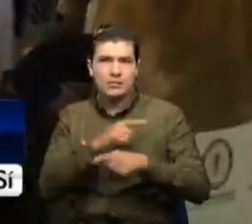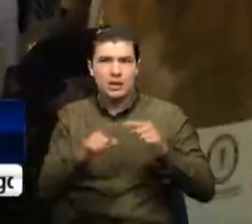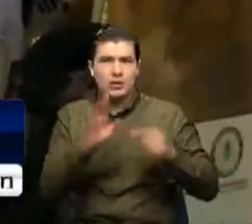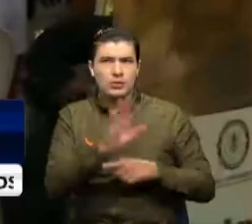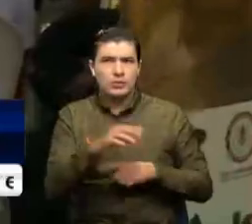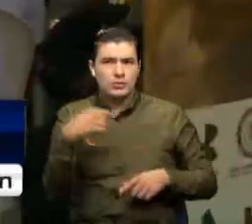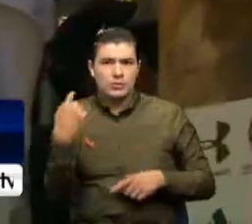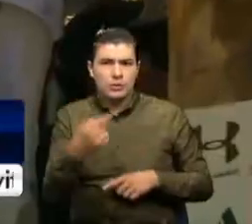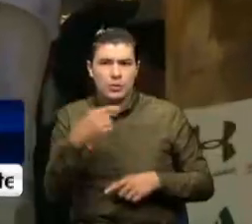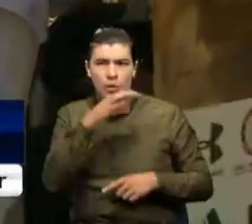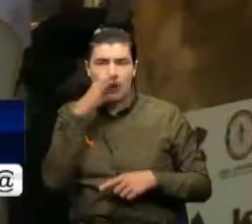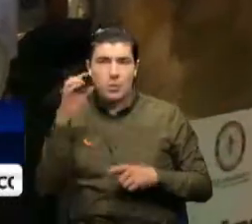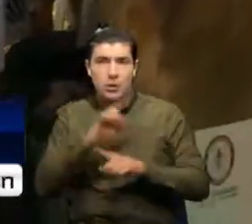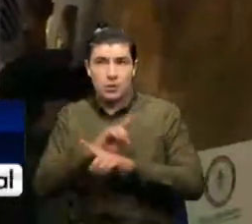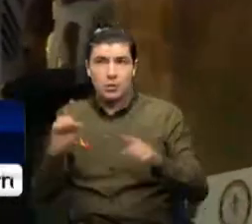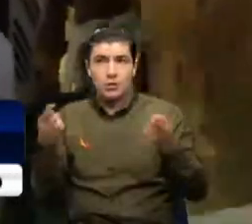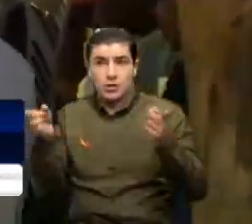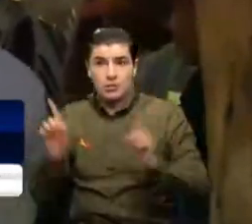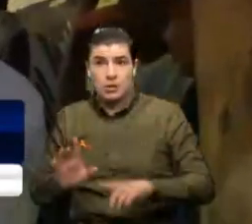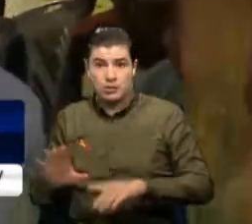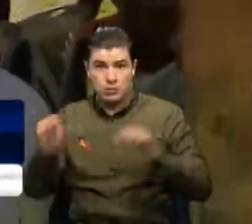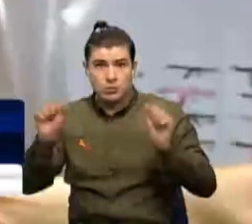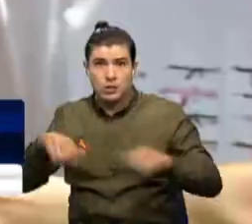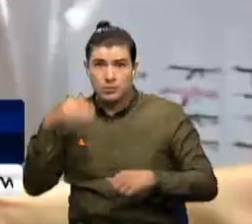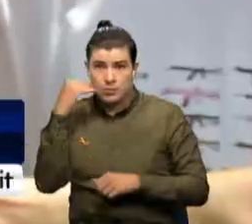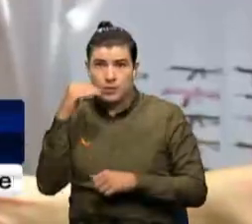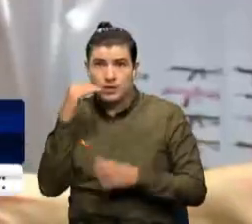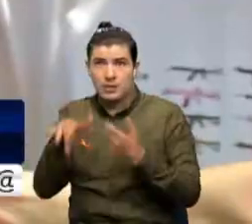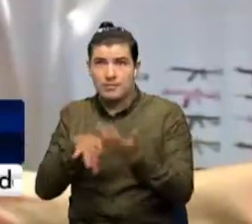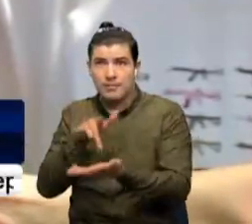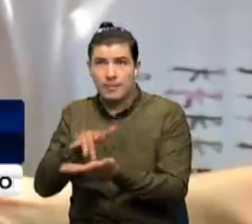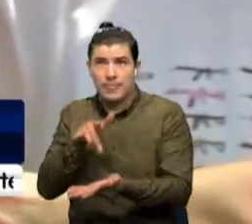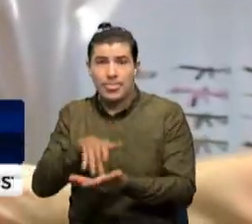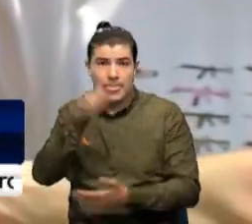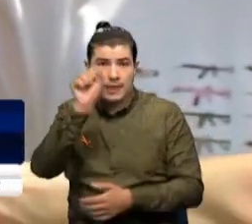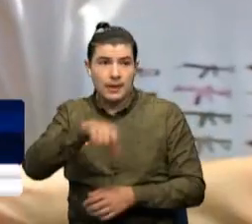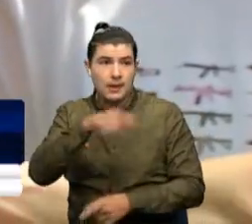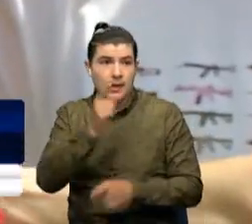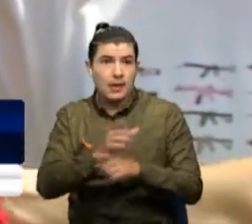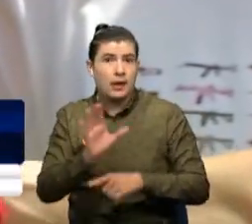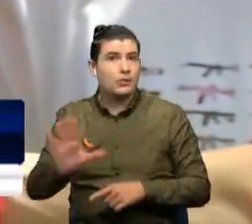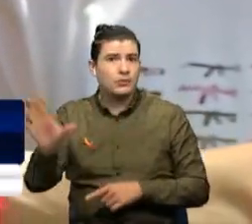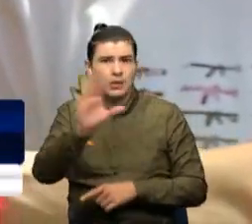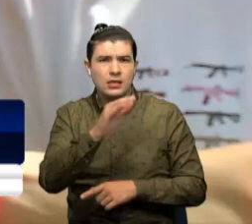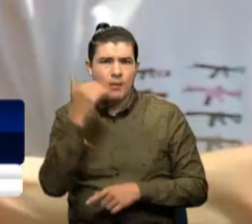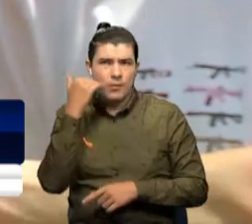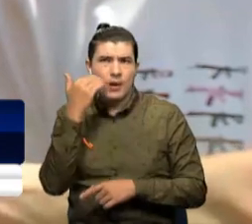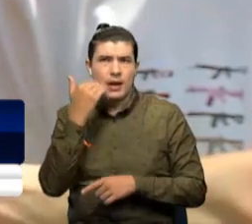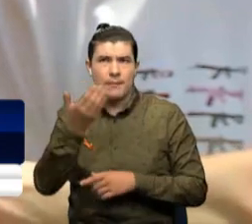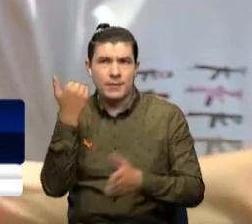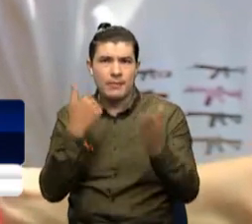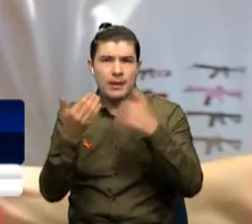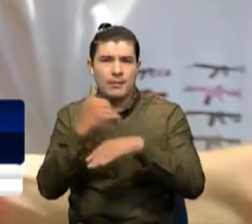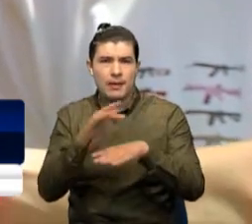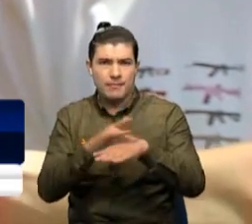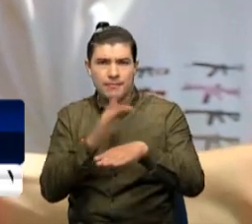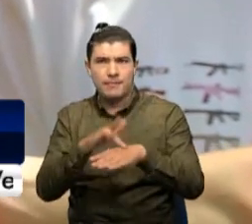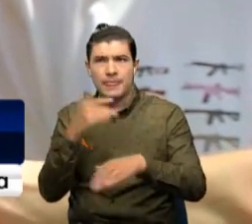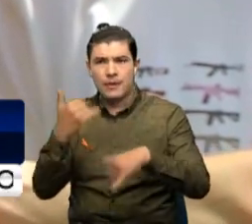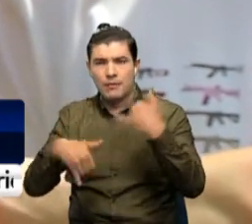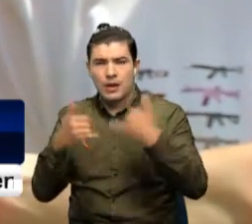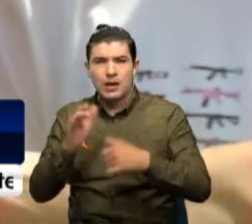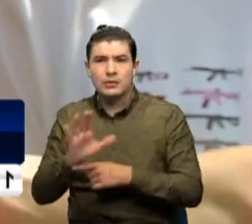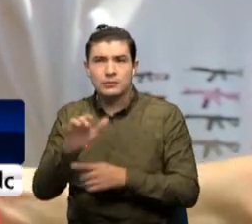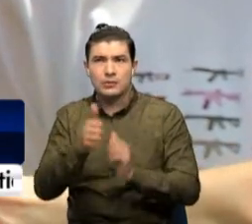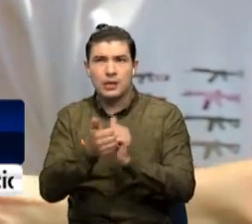solo para hombres, también lo practican las mujeres. Bueno, para las chicas, para que se motiven e ingresen a jugar airsoft.